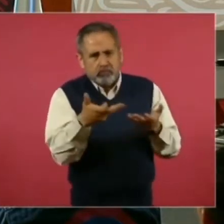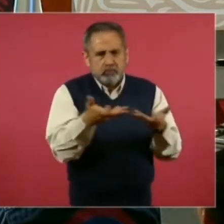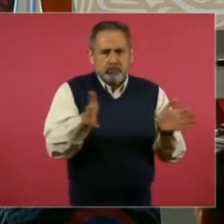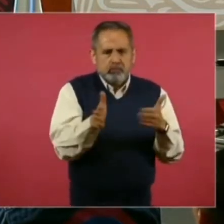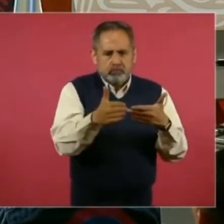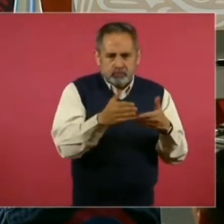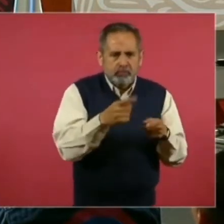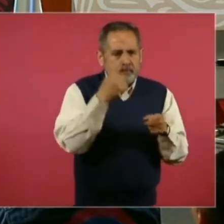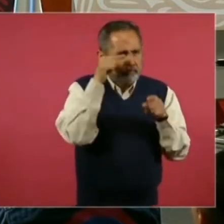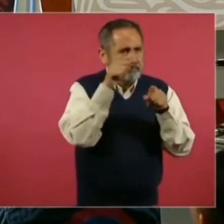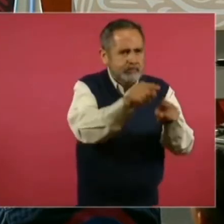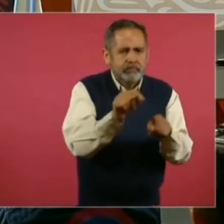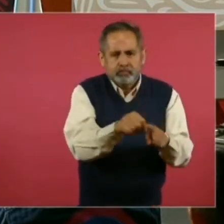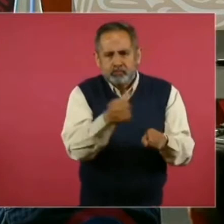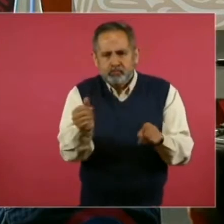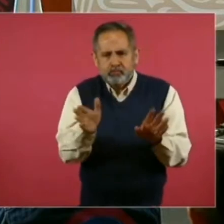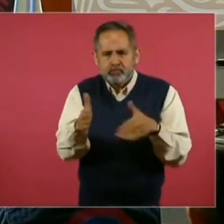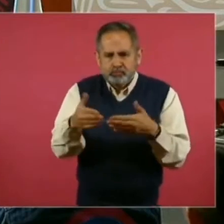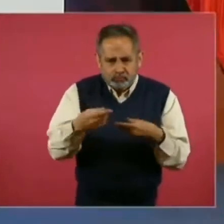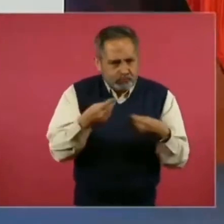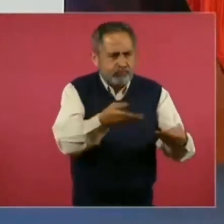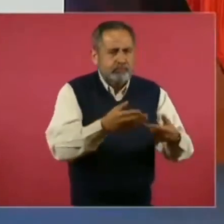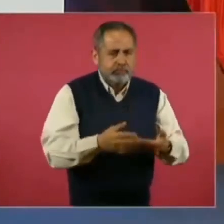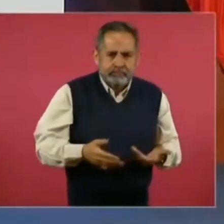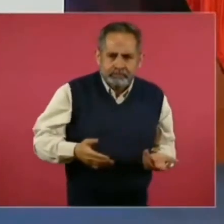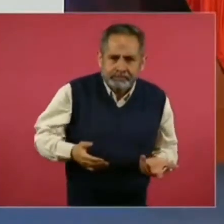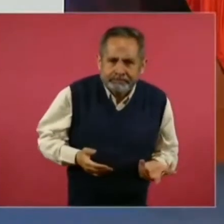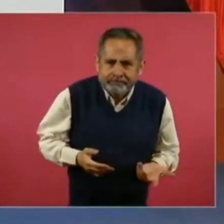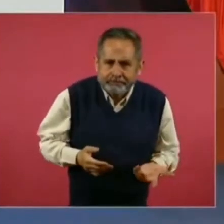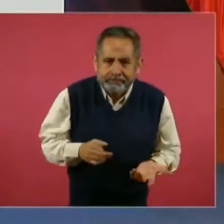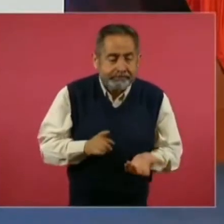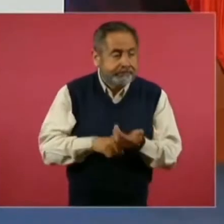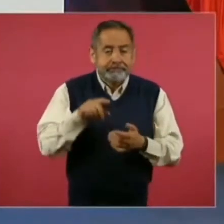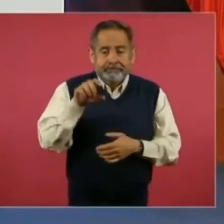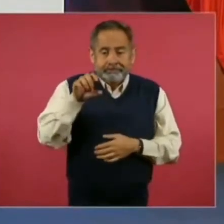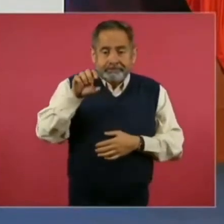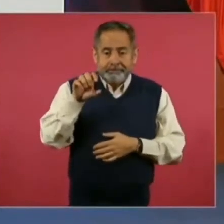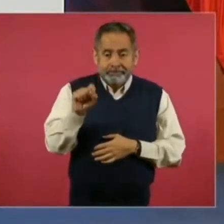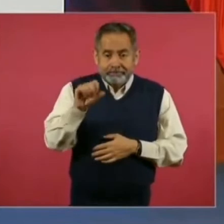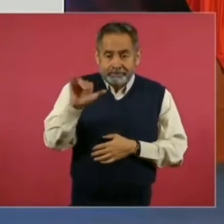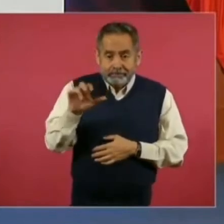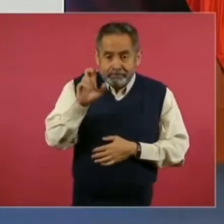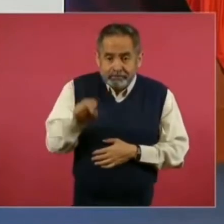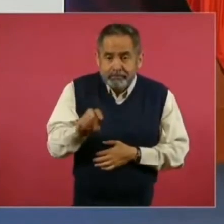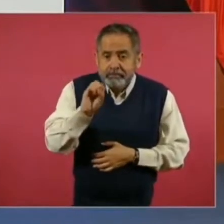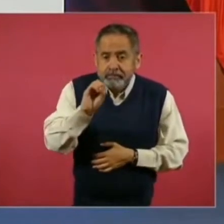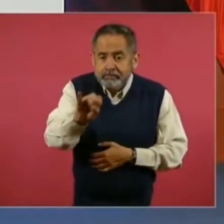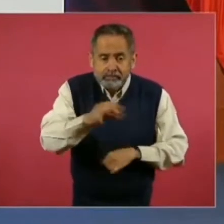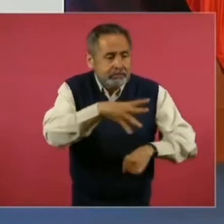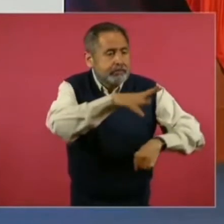Aquí está, mire. Por cierto, la Suprema Corte convalidó esa reforma,